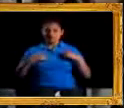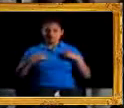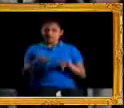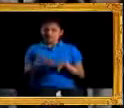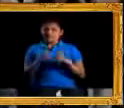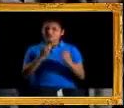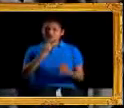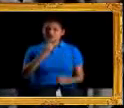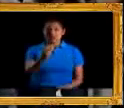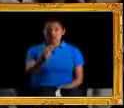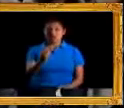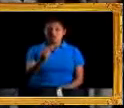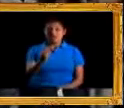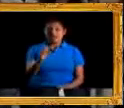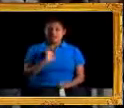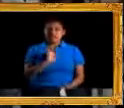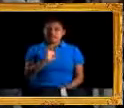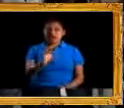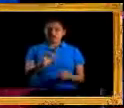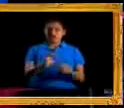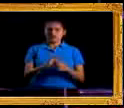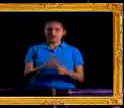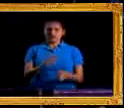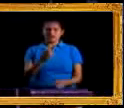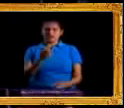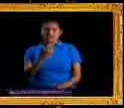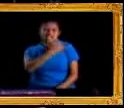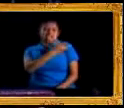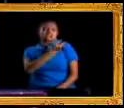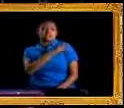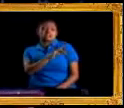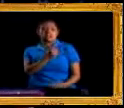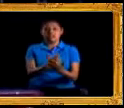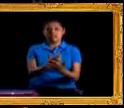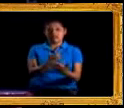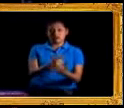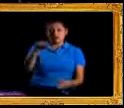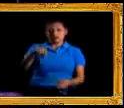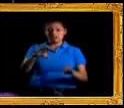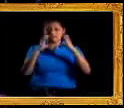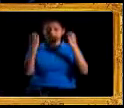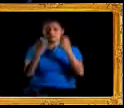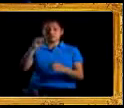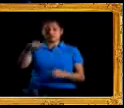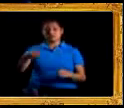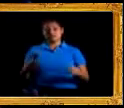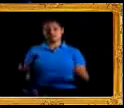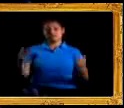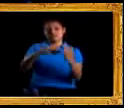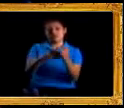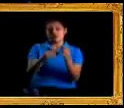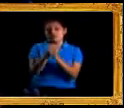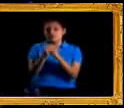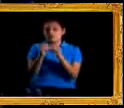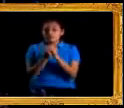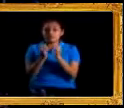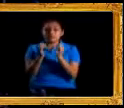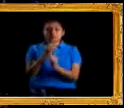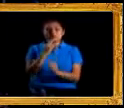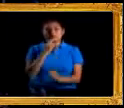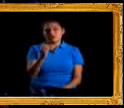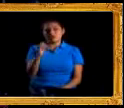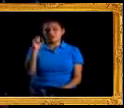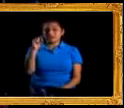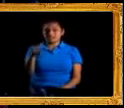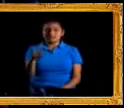Entonces, hermano, el engaño de las riquezas de este mundo está trayendo preocupaciones, hermano. Y